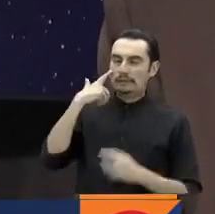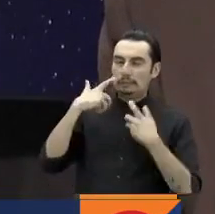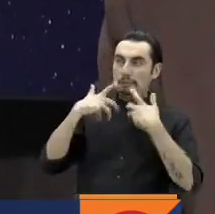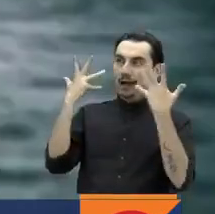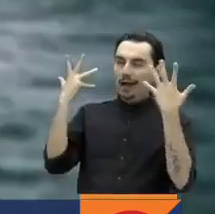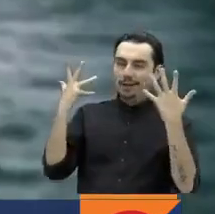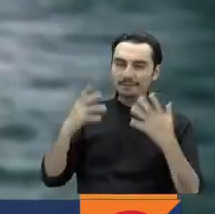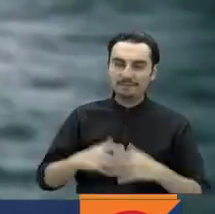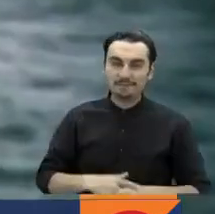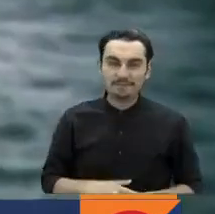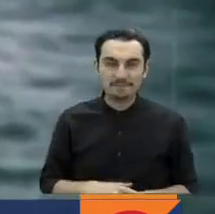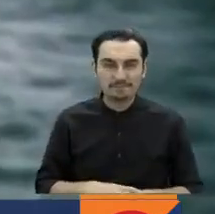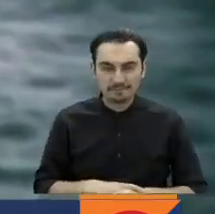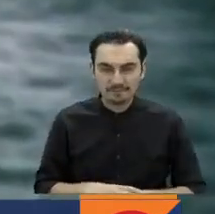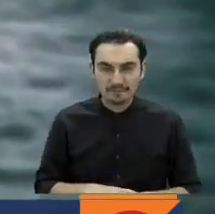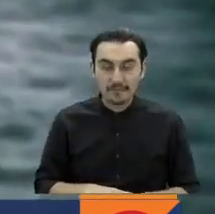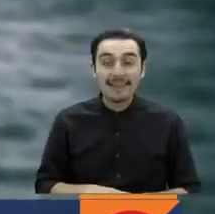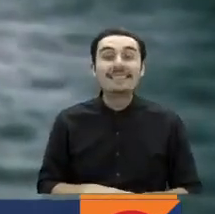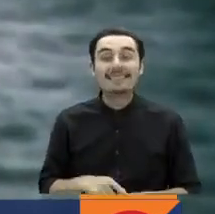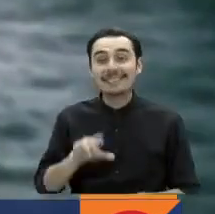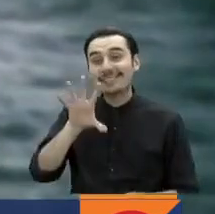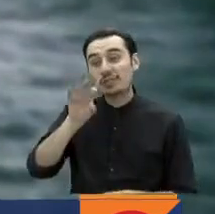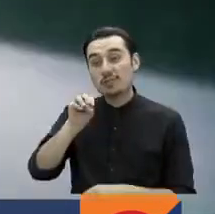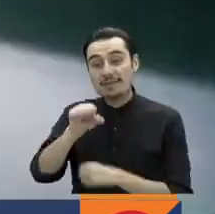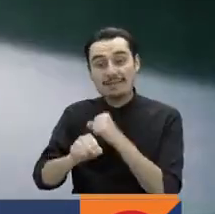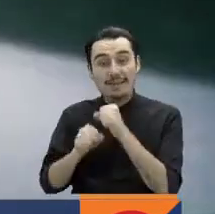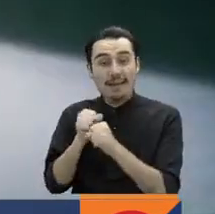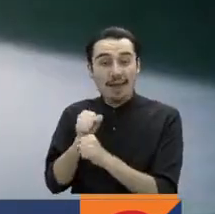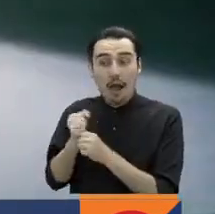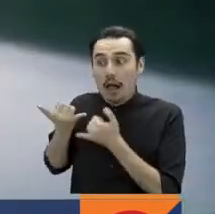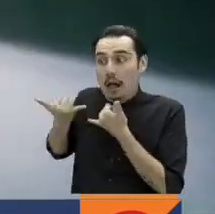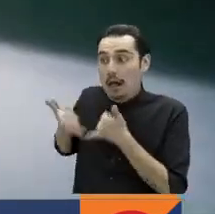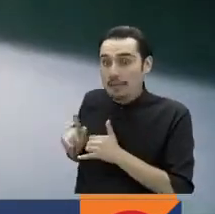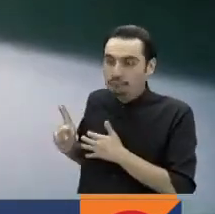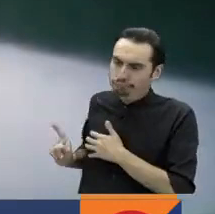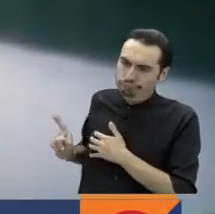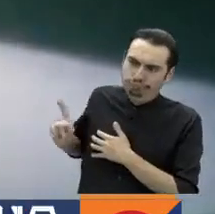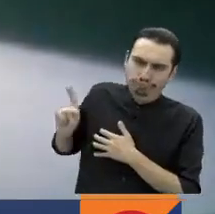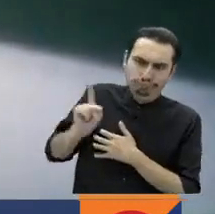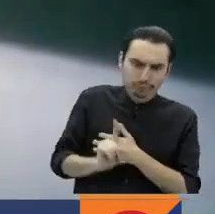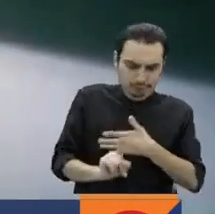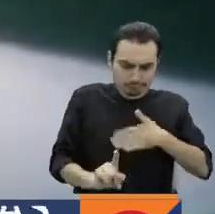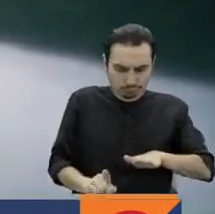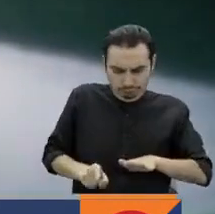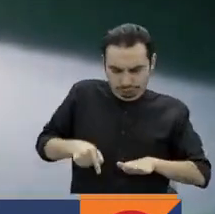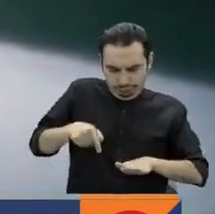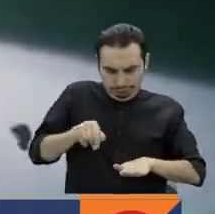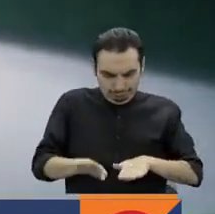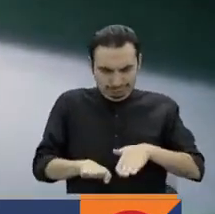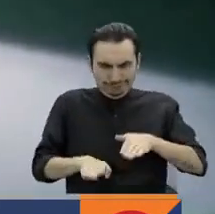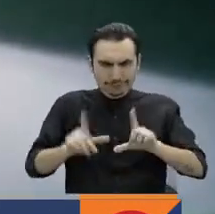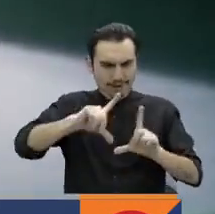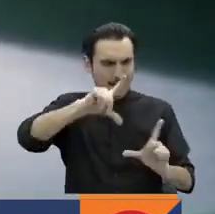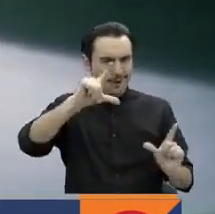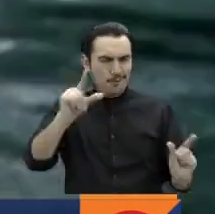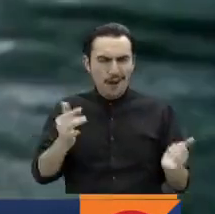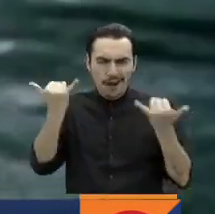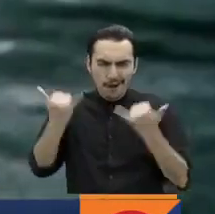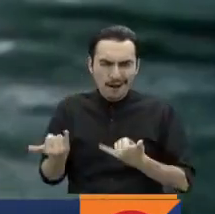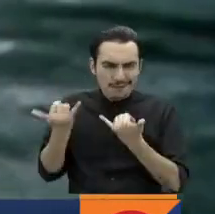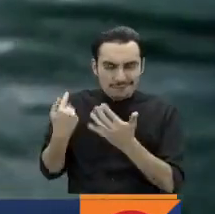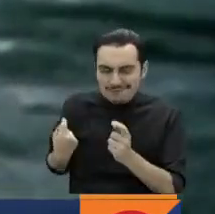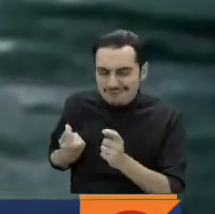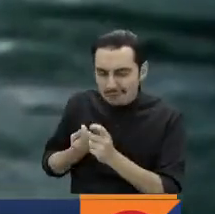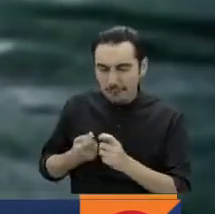un espectáculo. La espera de 50 años de la última vez que un astronauta pisó la Luna se acorta. En los 60,